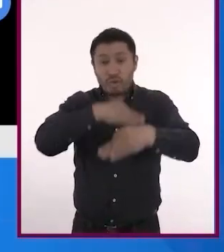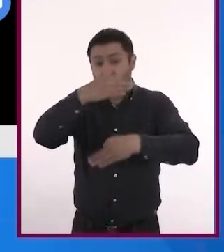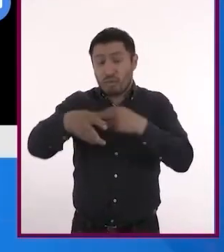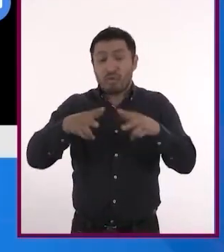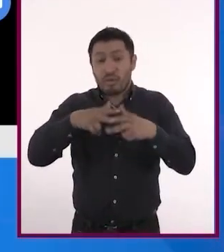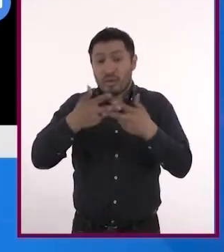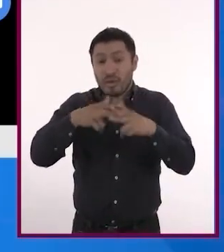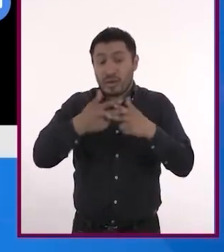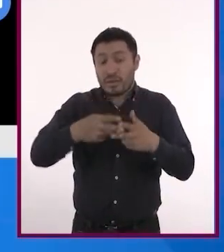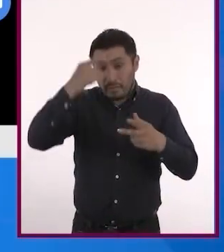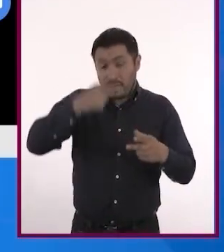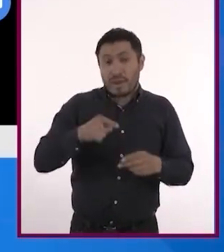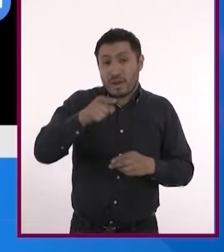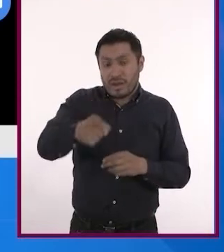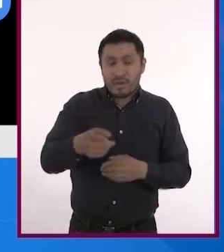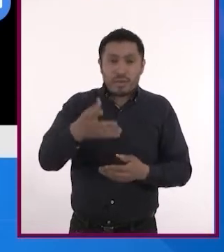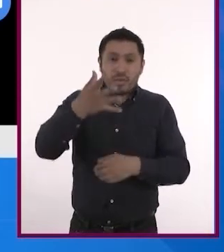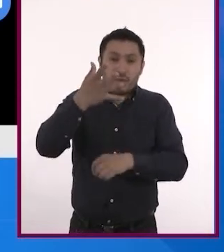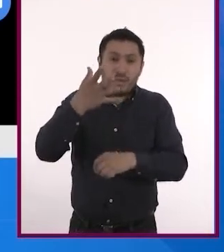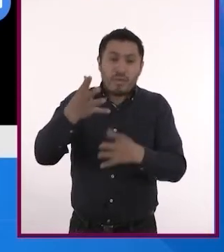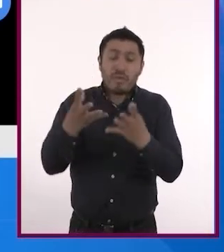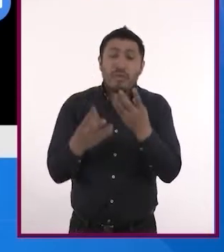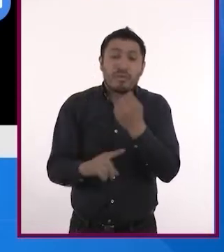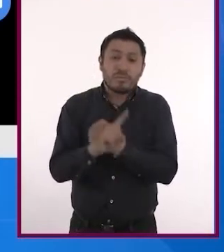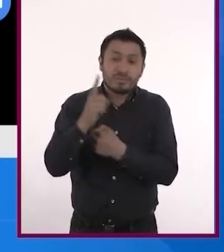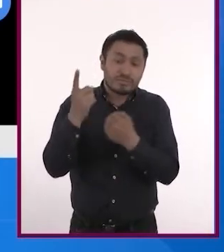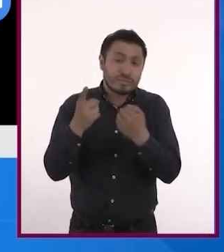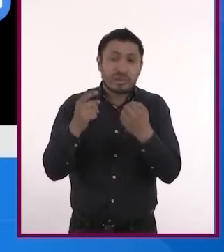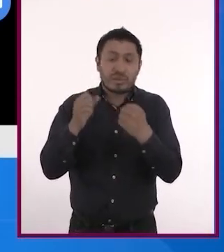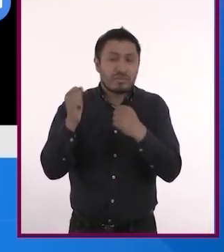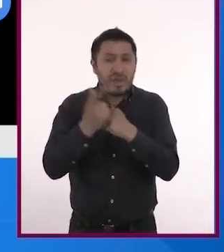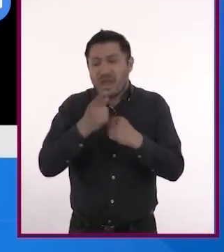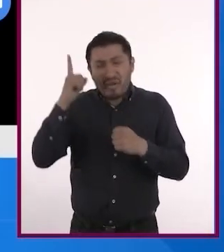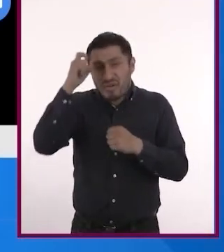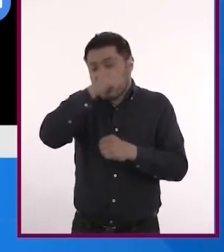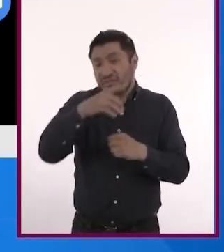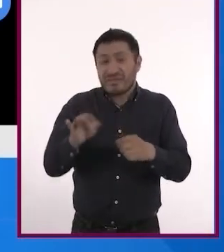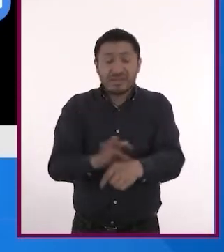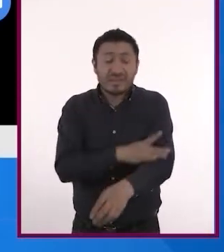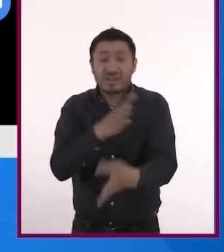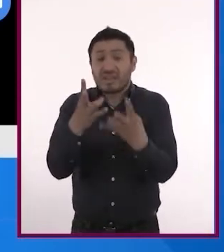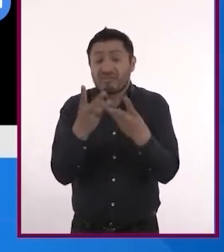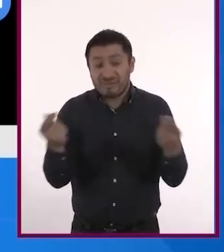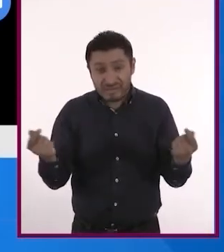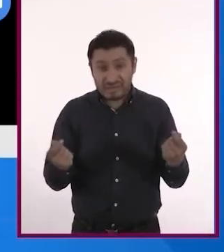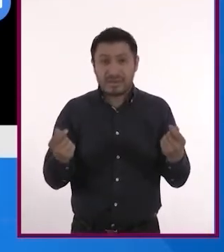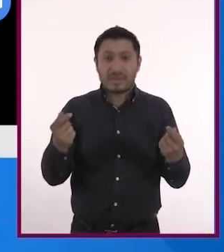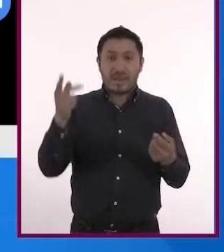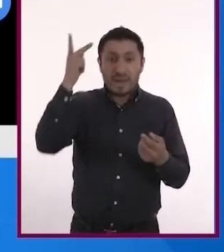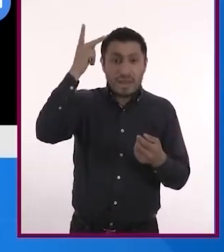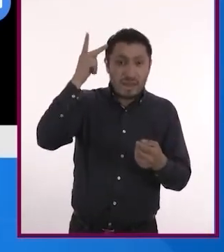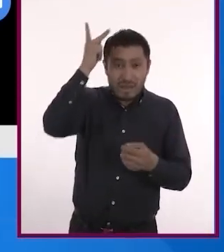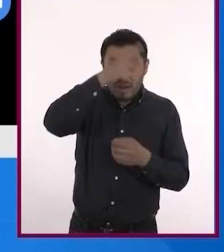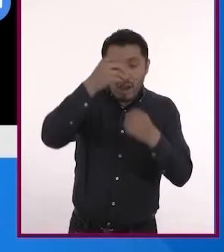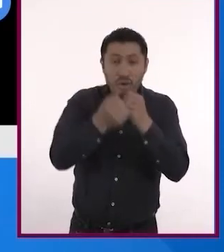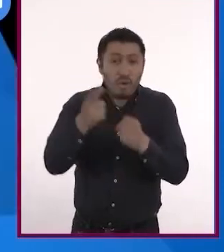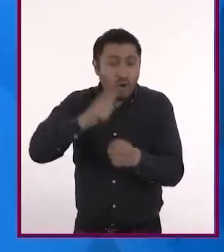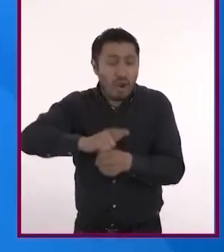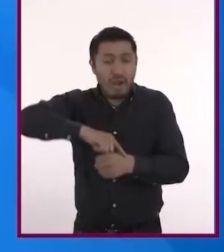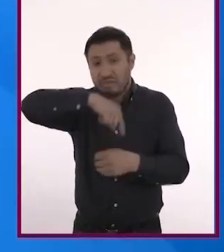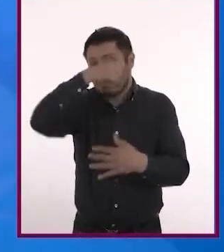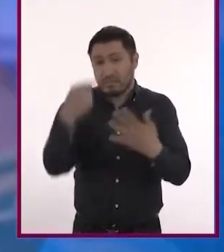poder afrontar un momento de dificultad emocional, psicosocial,